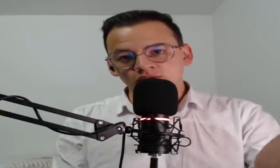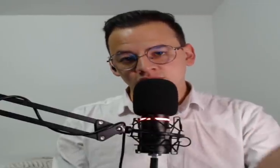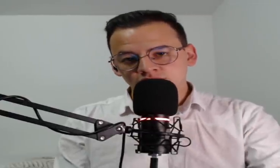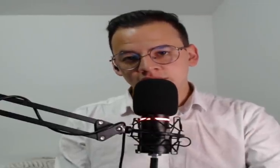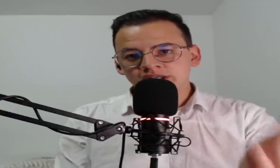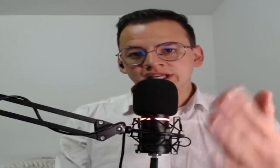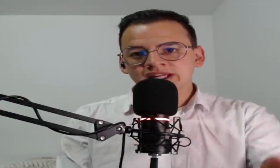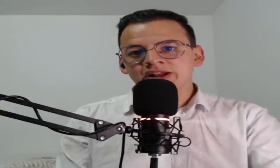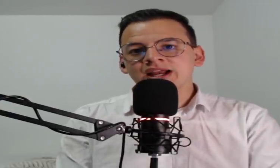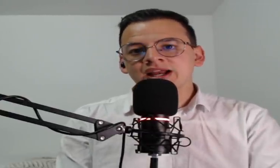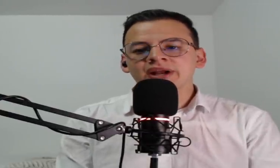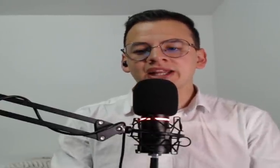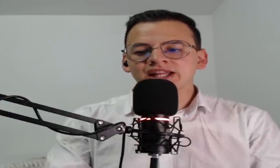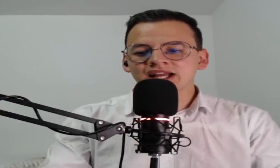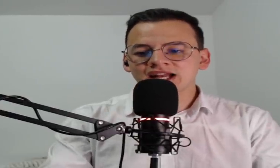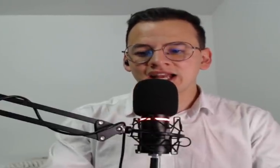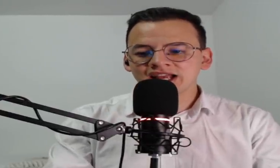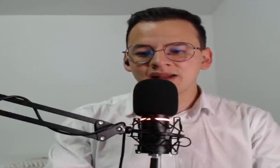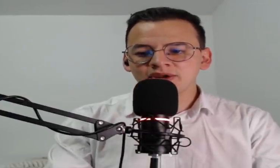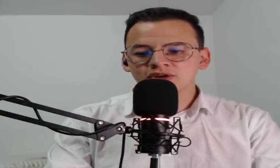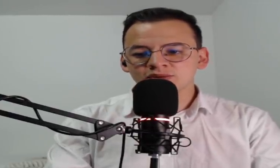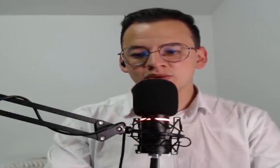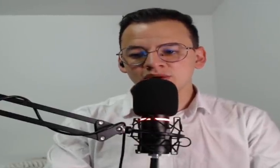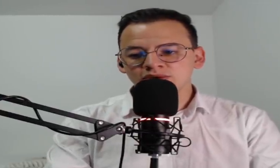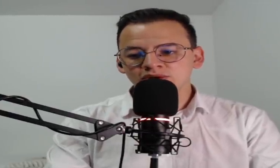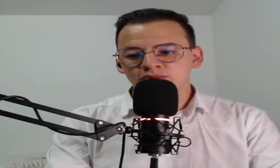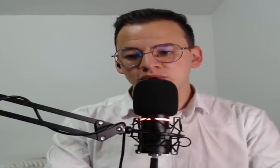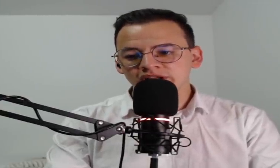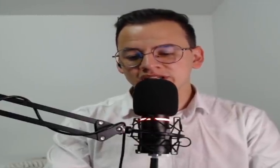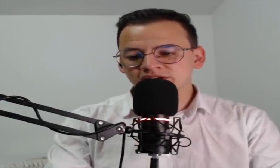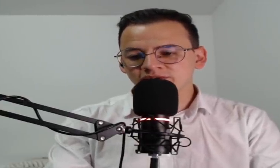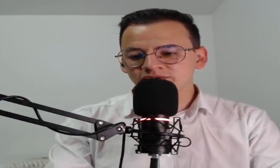los invitamos a suscribirse a activar la campanita y darle like al vídeo nos vemos una próxima oportunidad chao